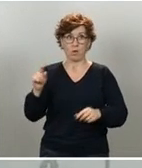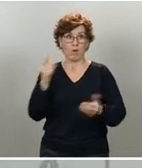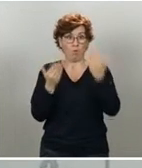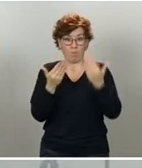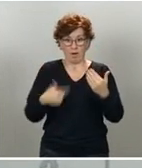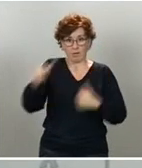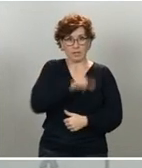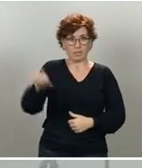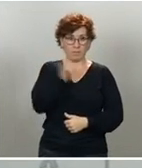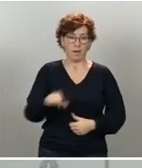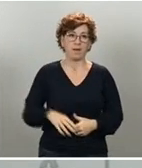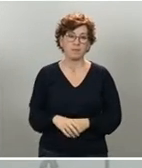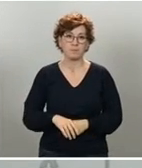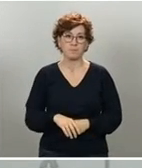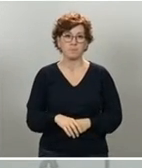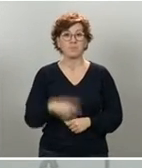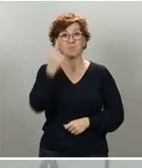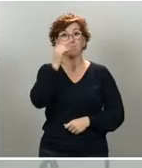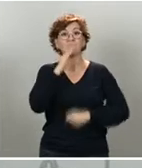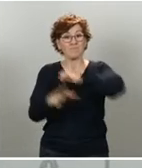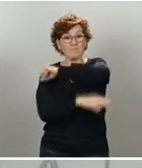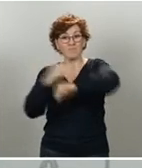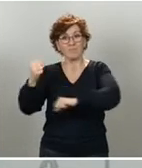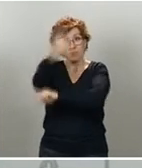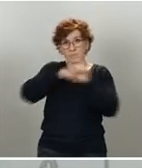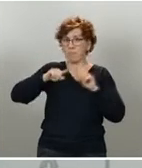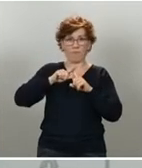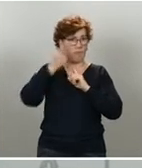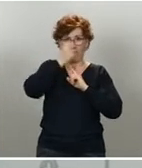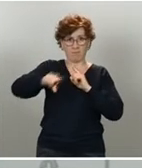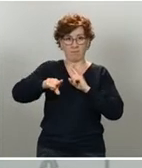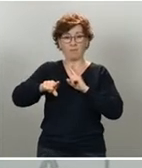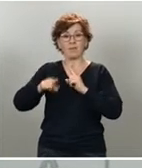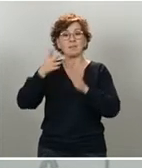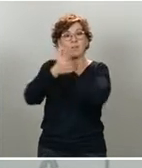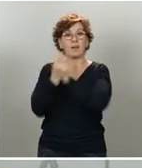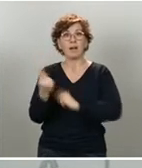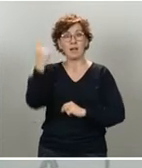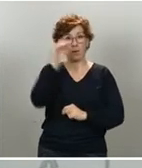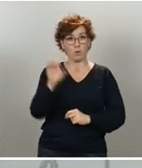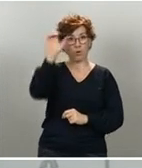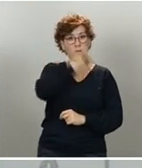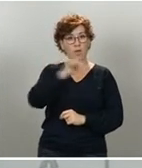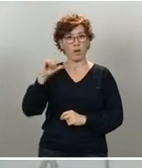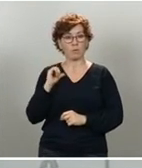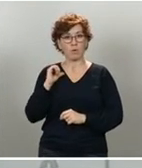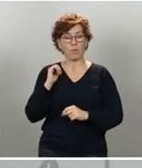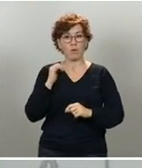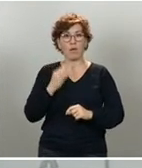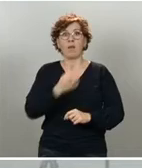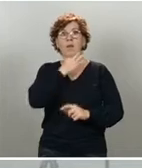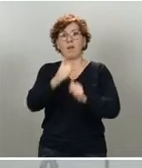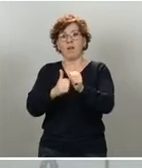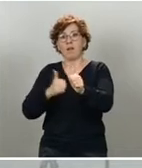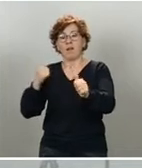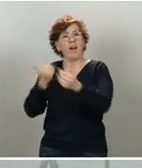Será este fondo un fondo no reembolsable para que ninguna de las comunidades autónomas se quede atrás con independencia del impacto que haya